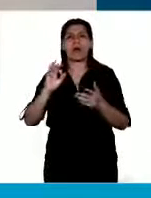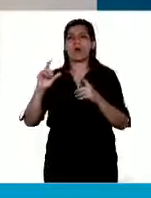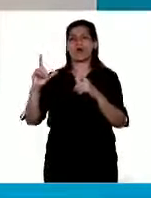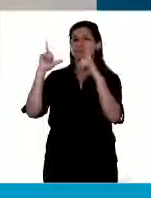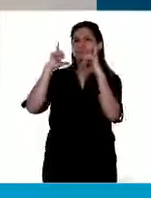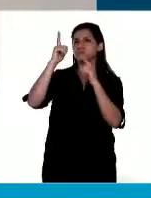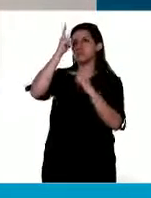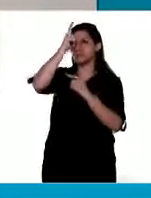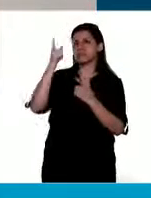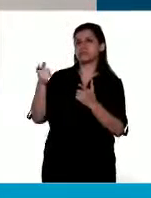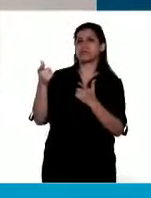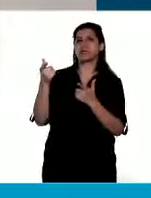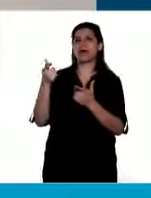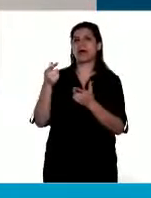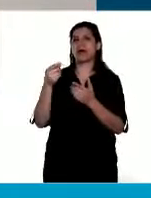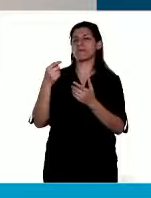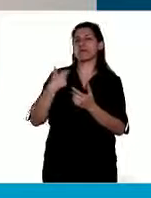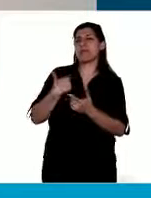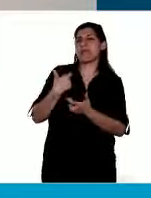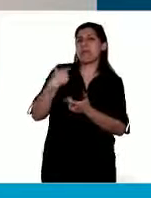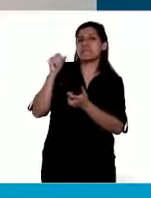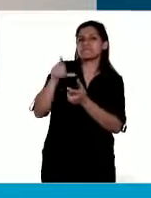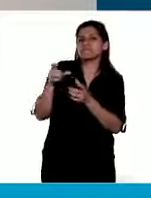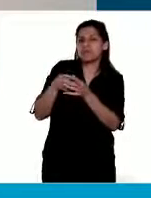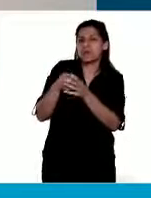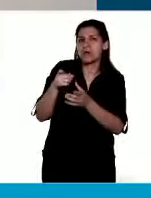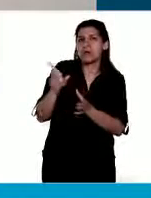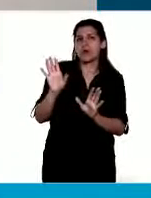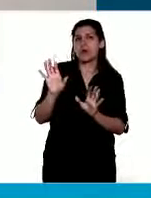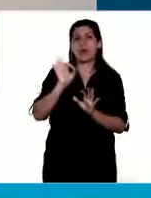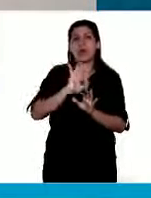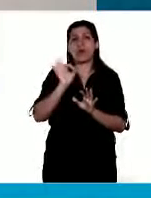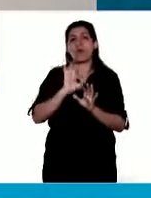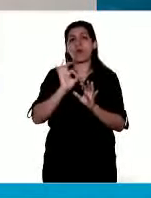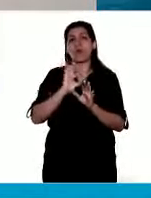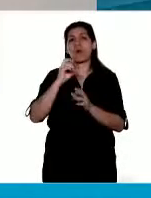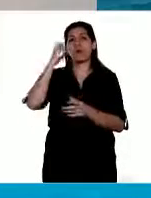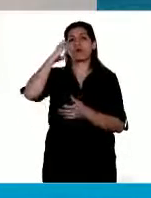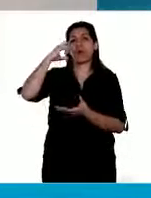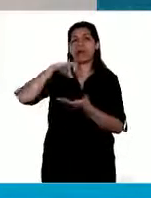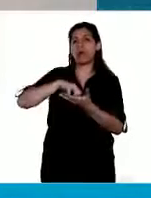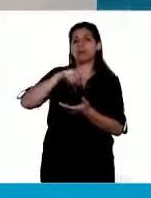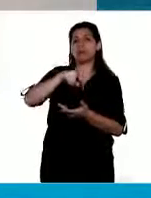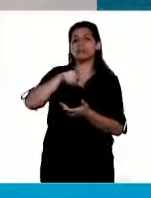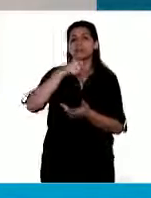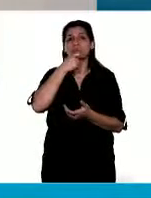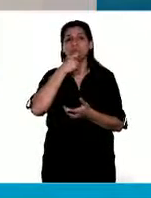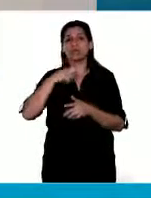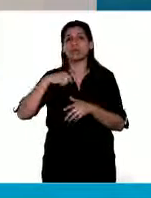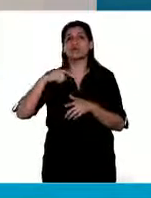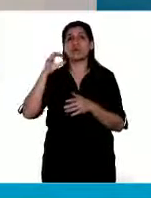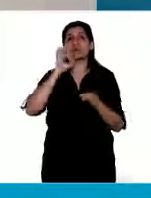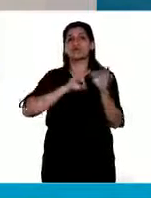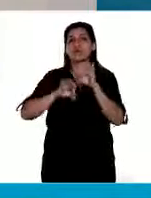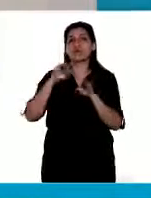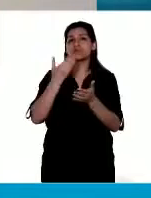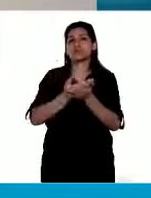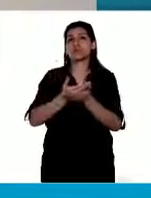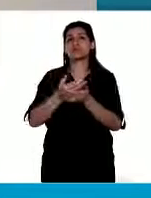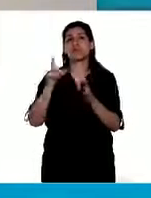algún conflicto gremial, o cuando se discute en el Congreso algún proyecto de ley de ley